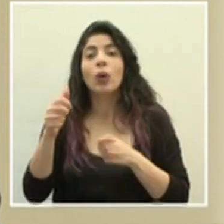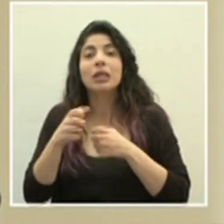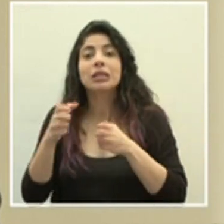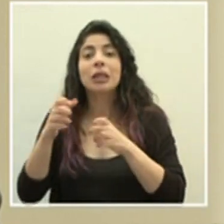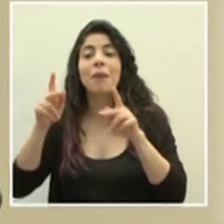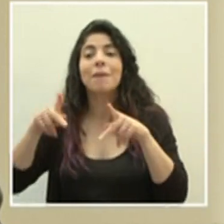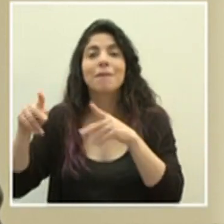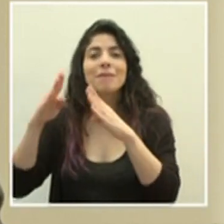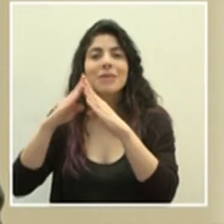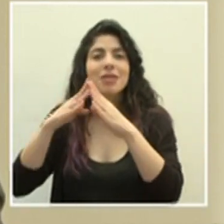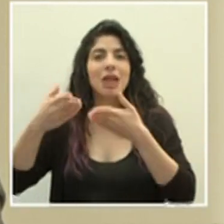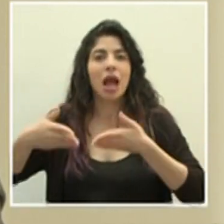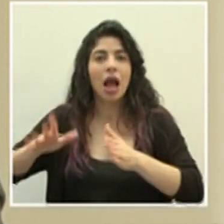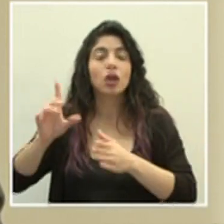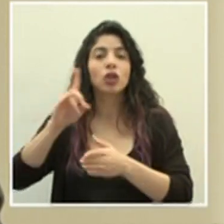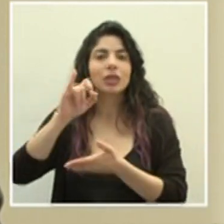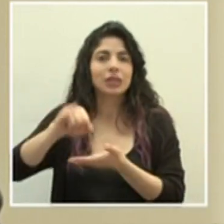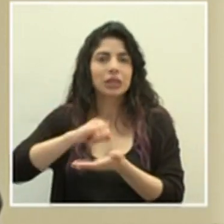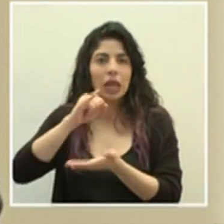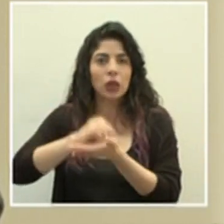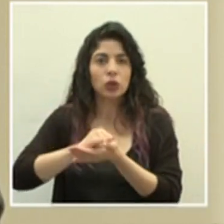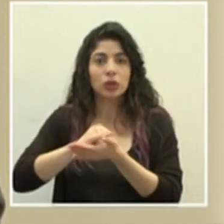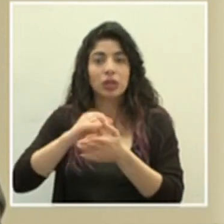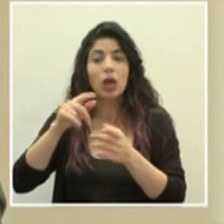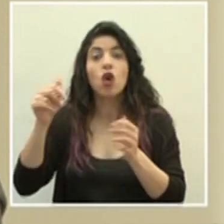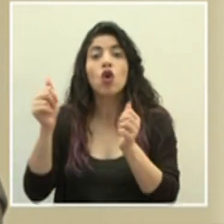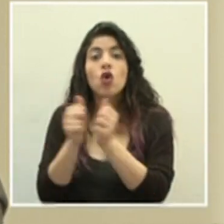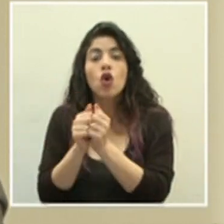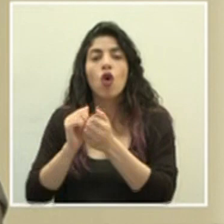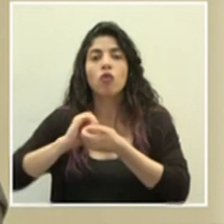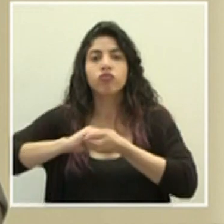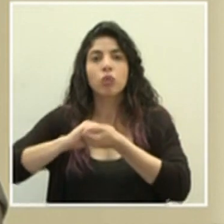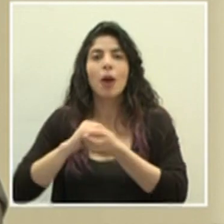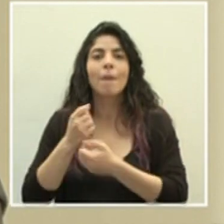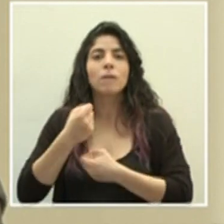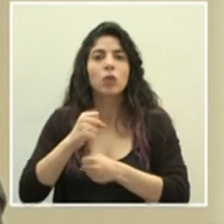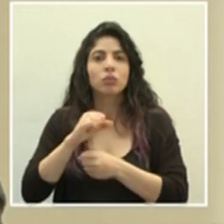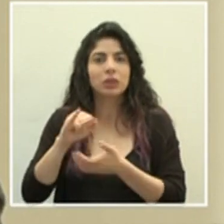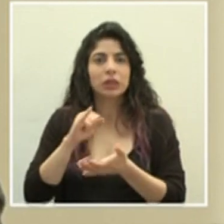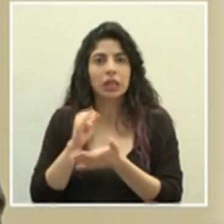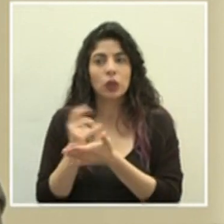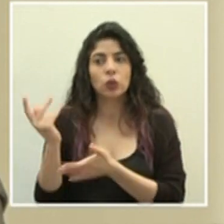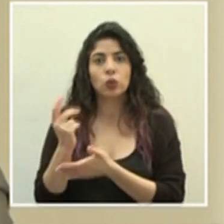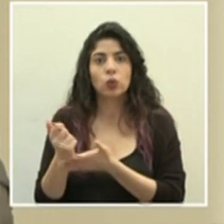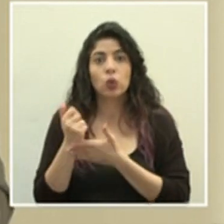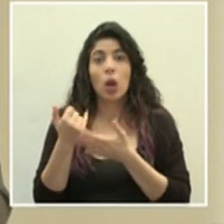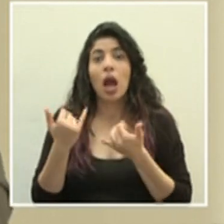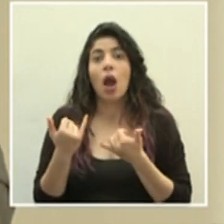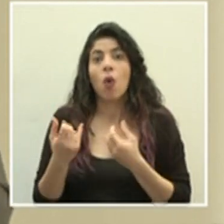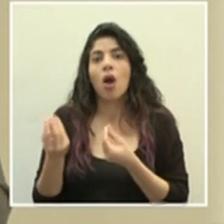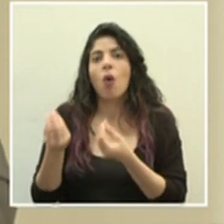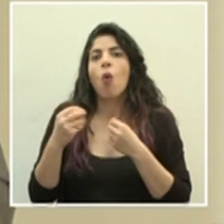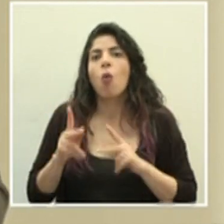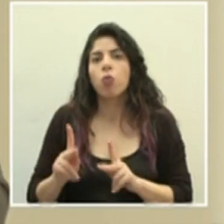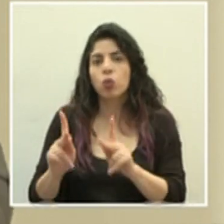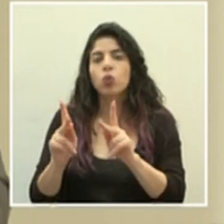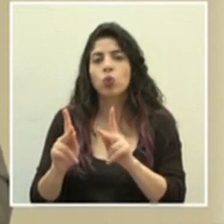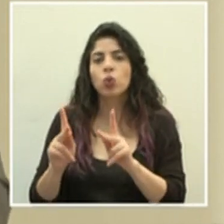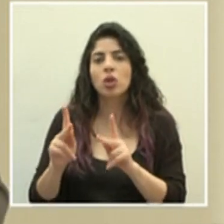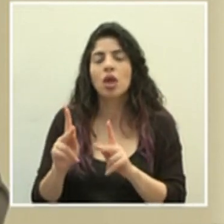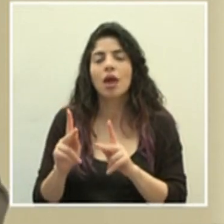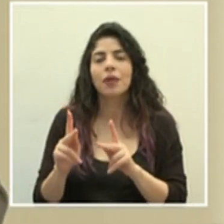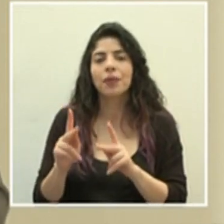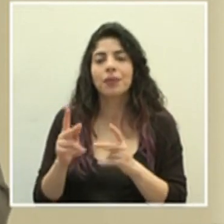en calle en San José, en condición de calle, con la Municipalidad de San José. Eso nos permite tener en este momento en